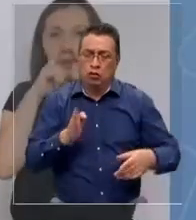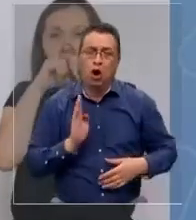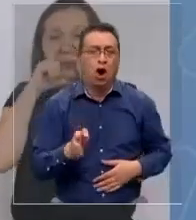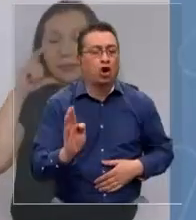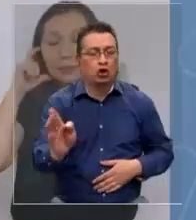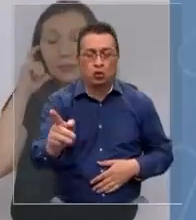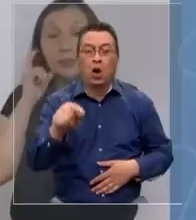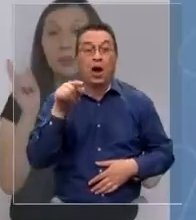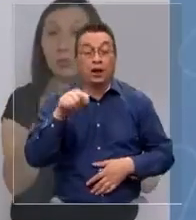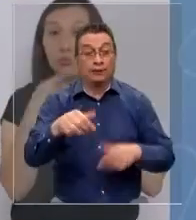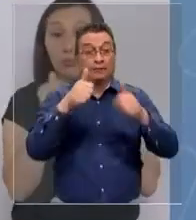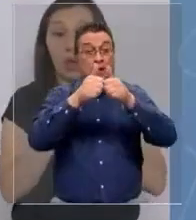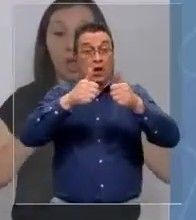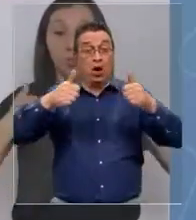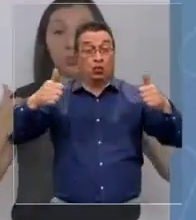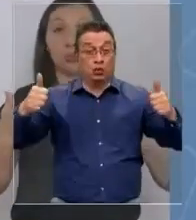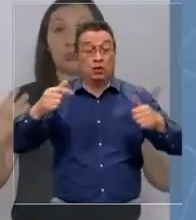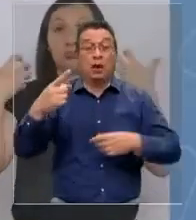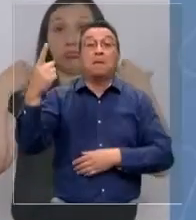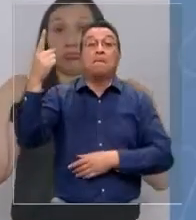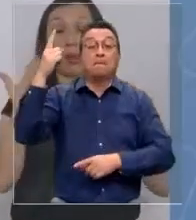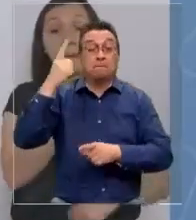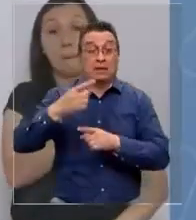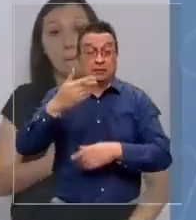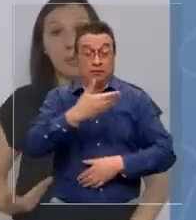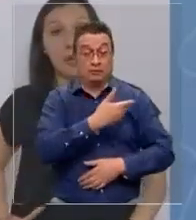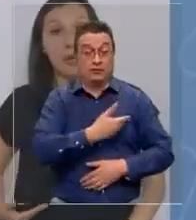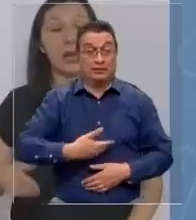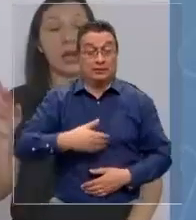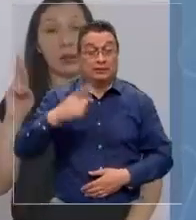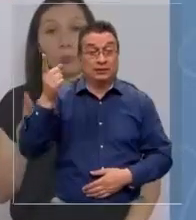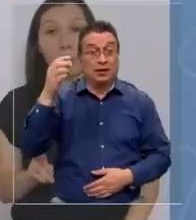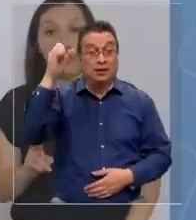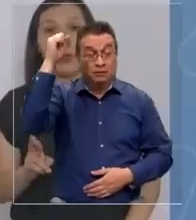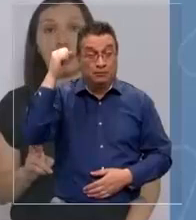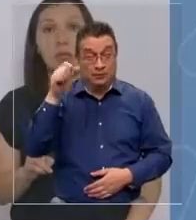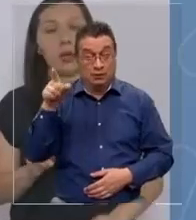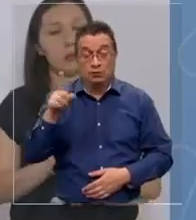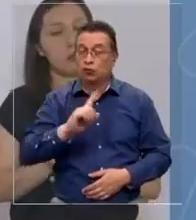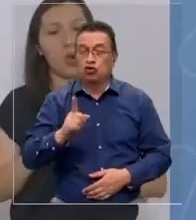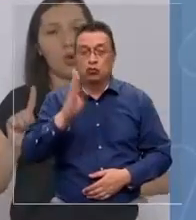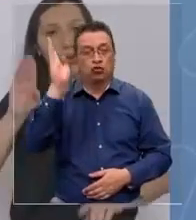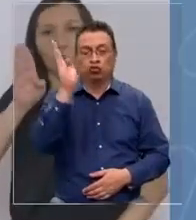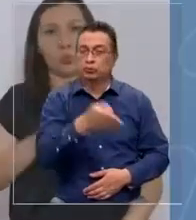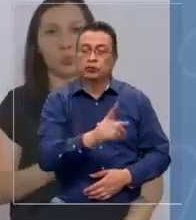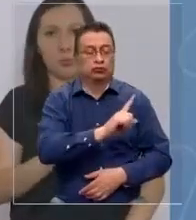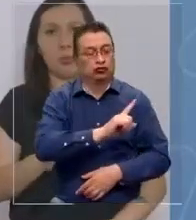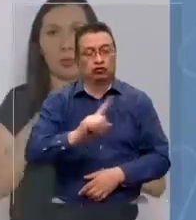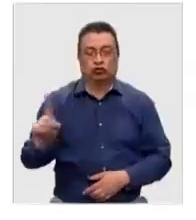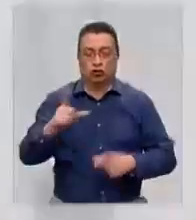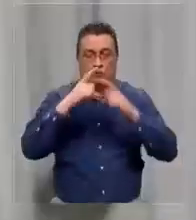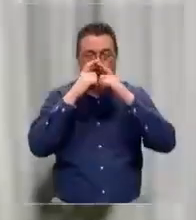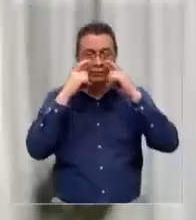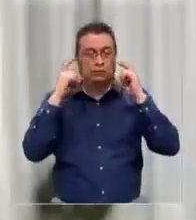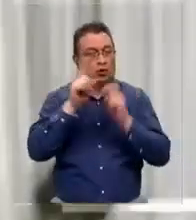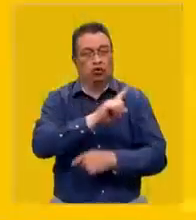mientras seamos las autoridades designadas por su excelencia el presidente de la República, no vamos a suspender el uso de la